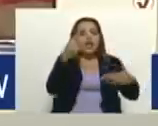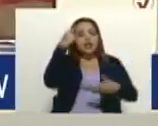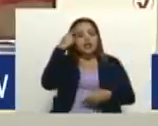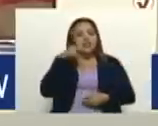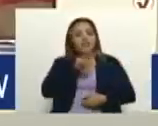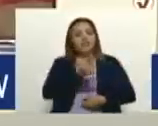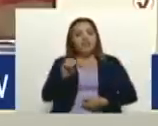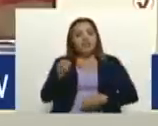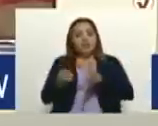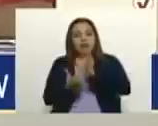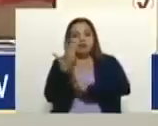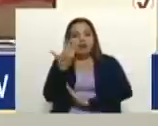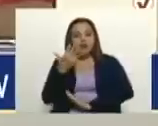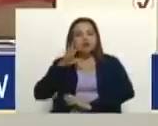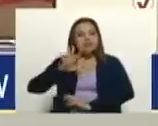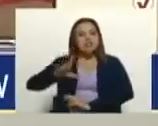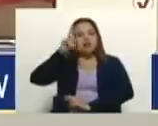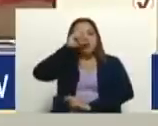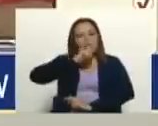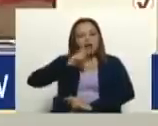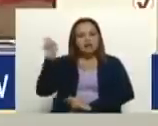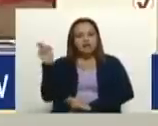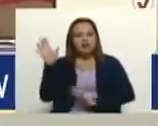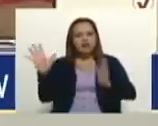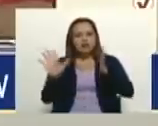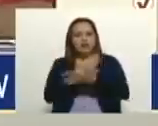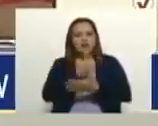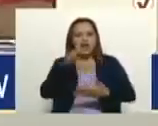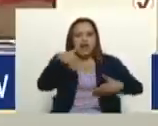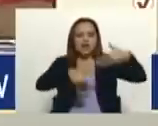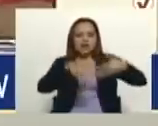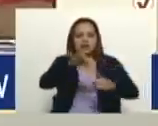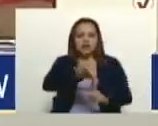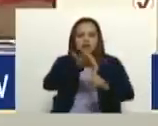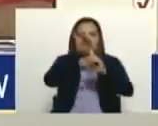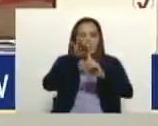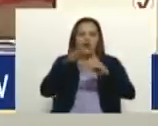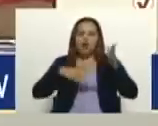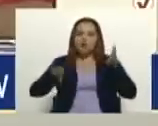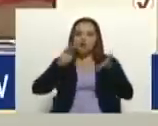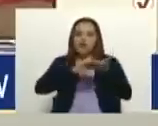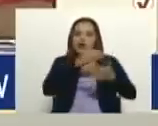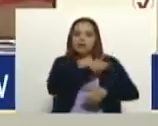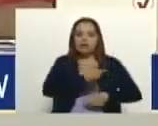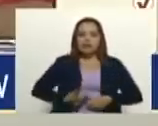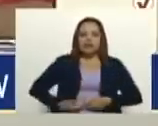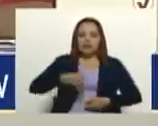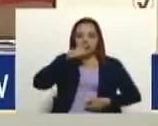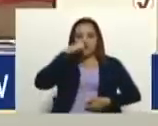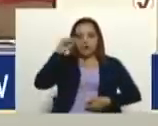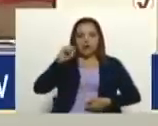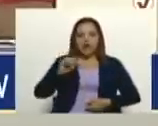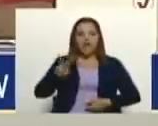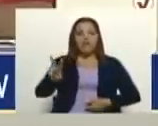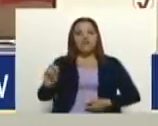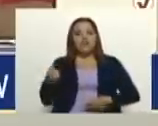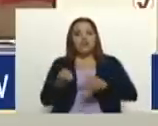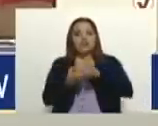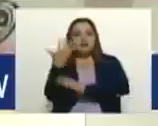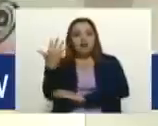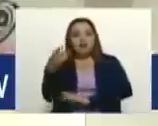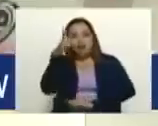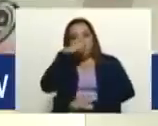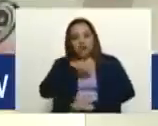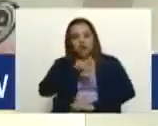mayo se cumplen 5 años ya de la reelección del compañero presidente Nicolás Maduro, 20 de mayo del 2018.